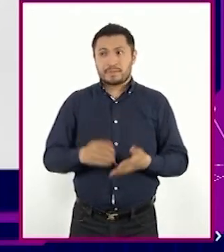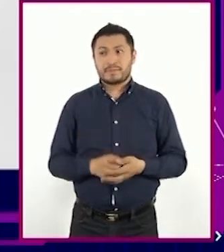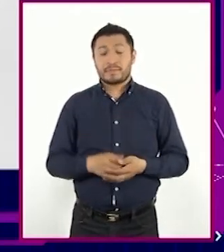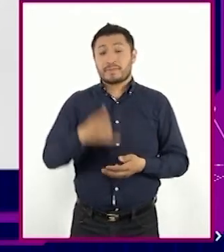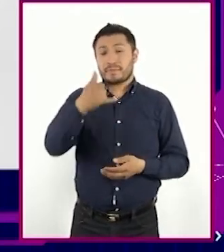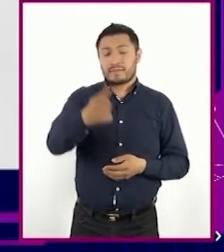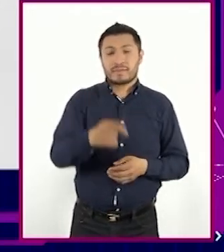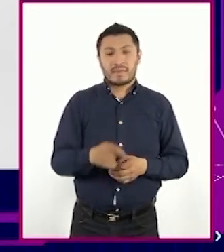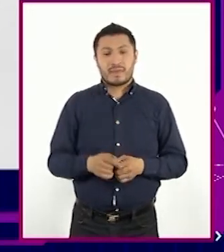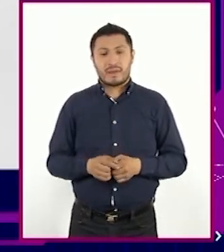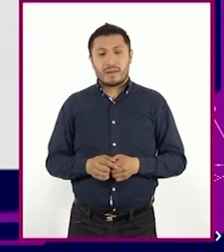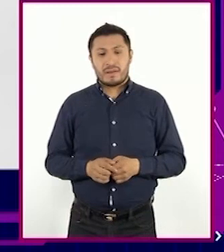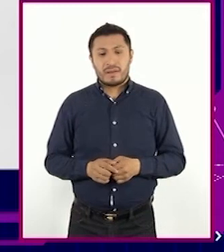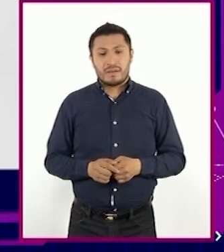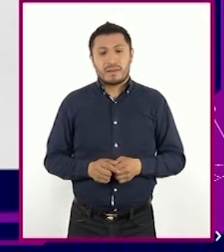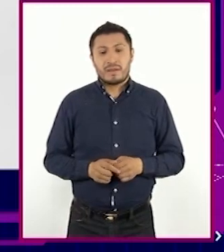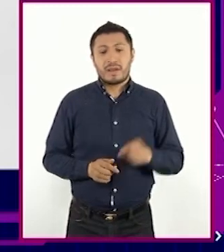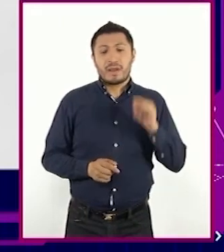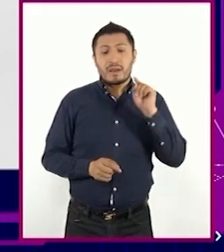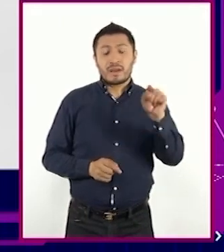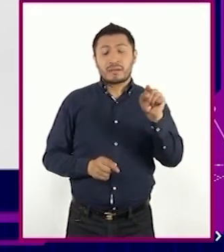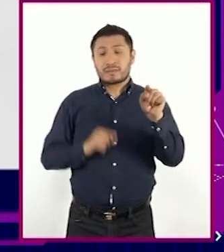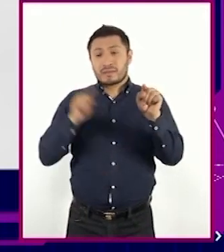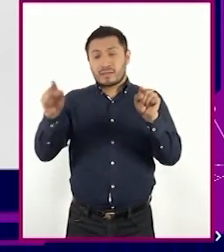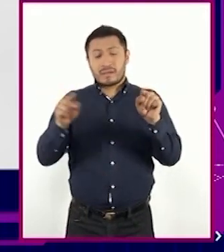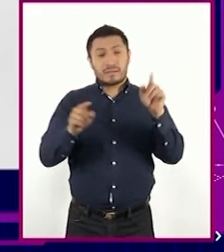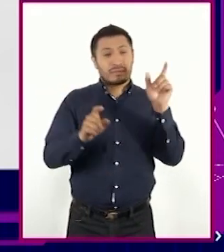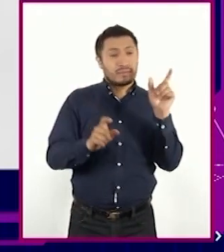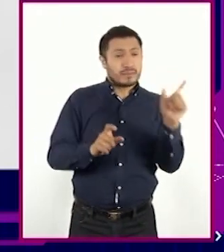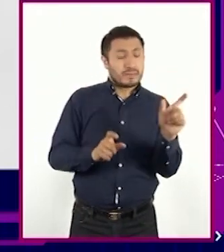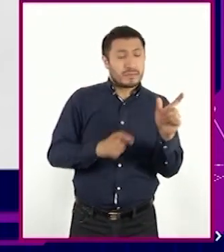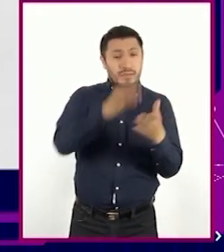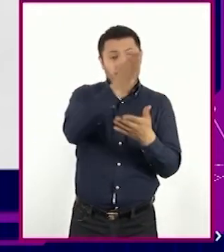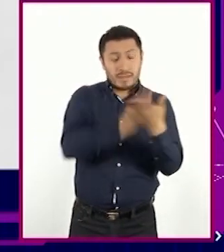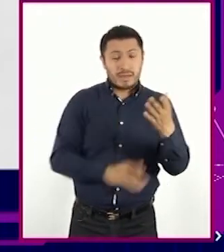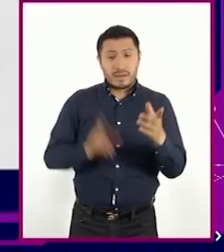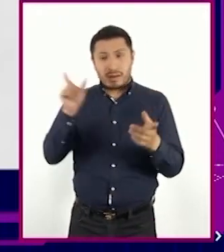Y los puntos que separan, a su vez, cada mitad en dos cuartiles.